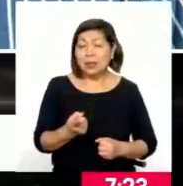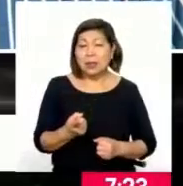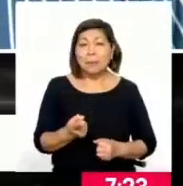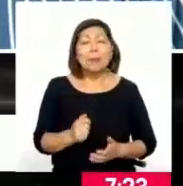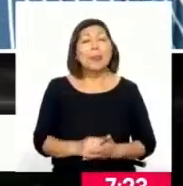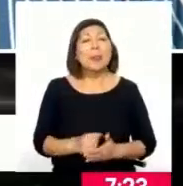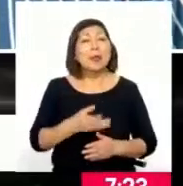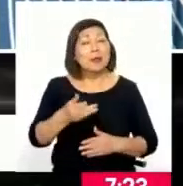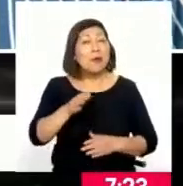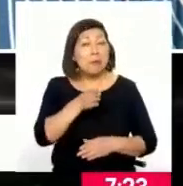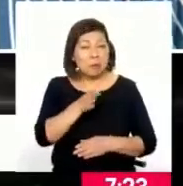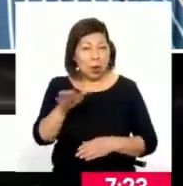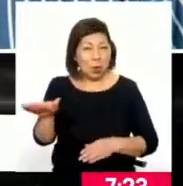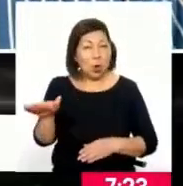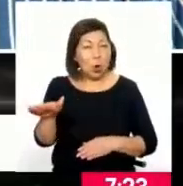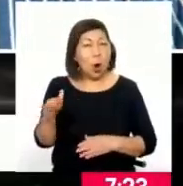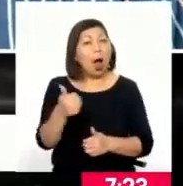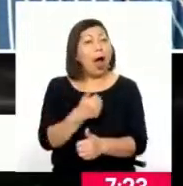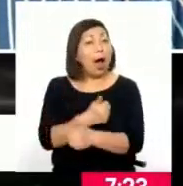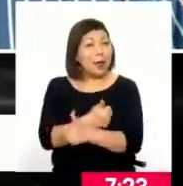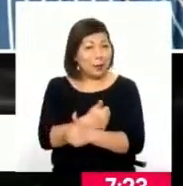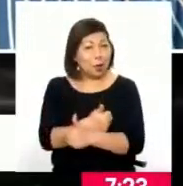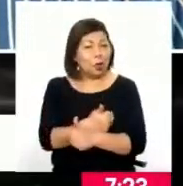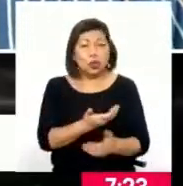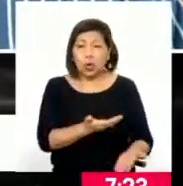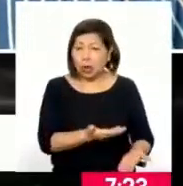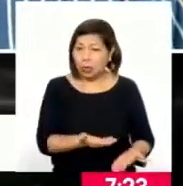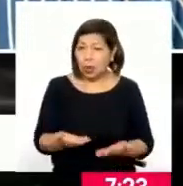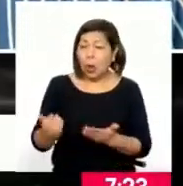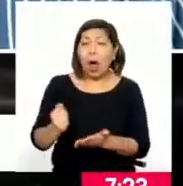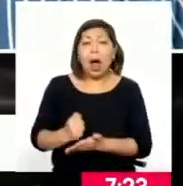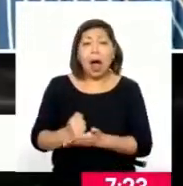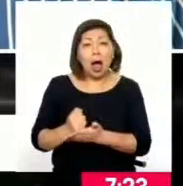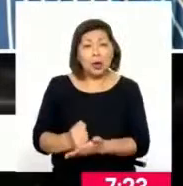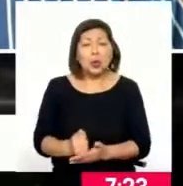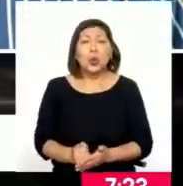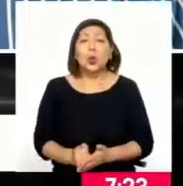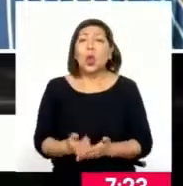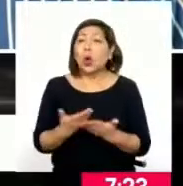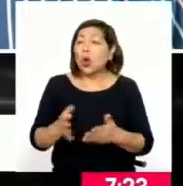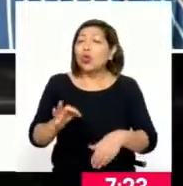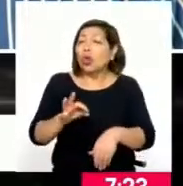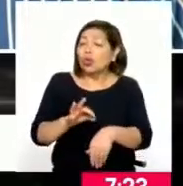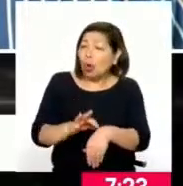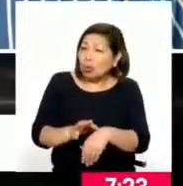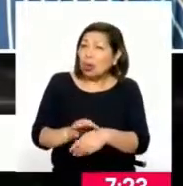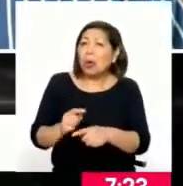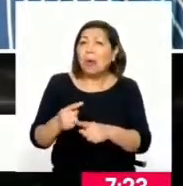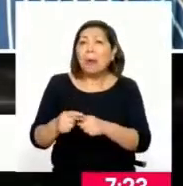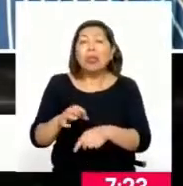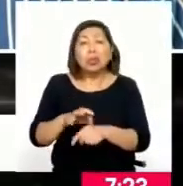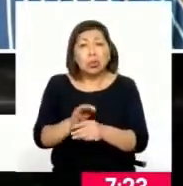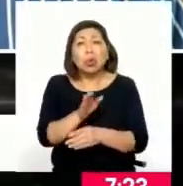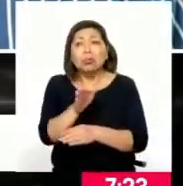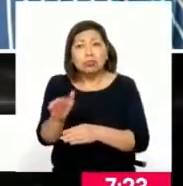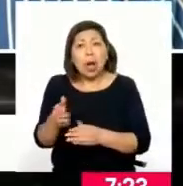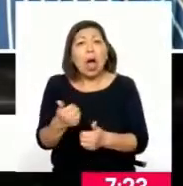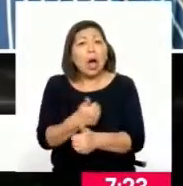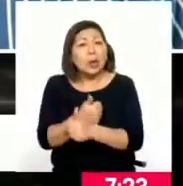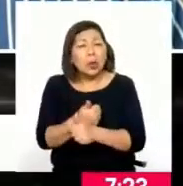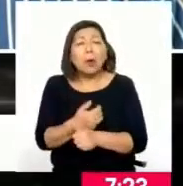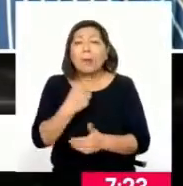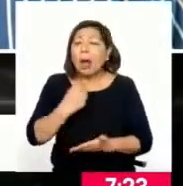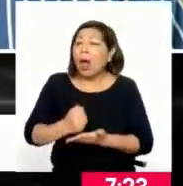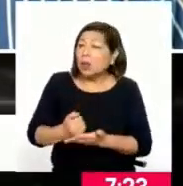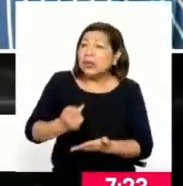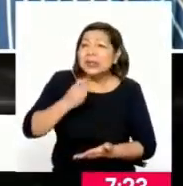a la región Ayacucho, y ella señalaba que había llevado, ¿no?, ayuda en implementos médicos, incluso en personal médico, para de alguna manera paliar